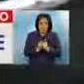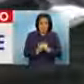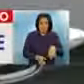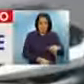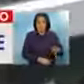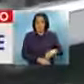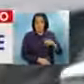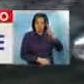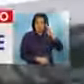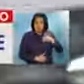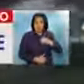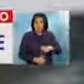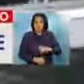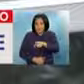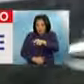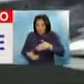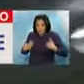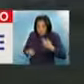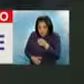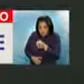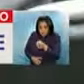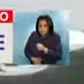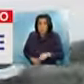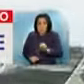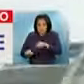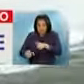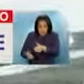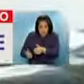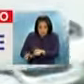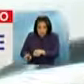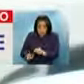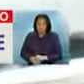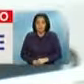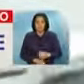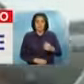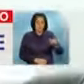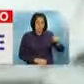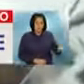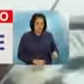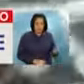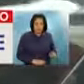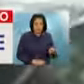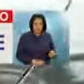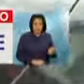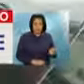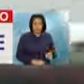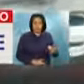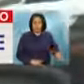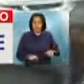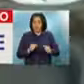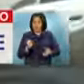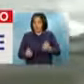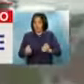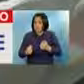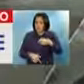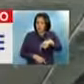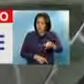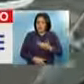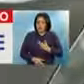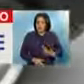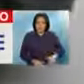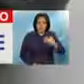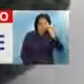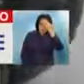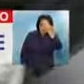desfile militar. ¿Está feliz? ¿Todo bien? Bajó el vidrio del vehículo presidencial para saludar a la Cámara